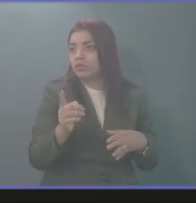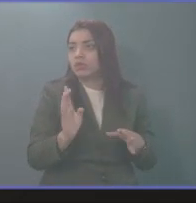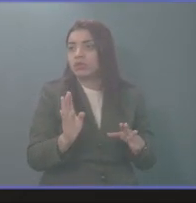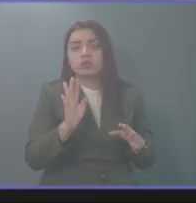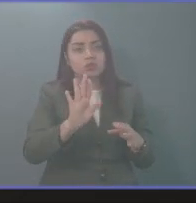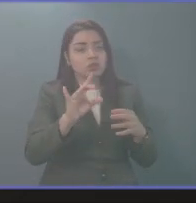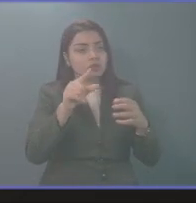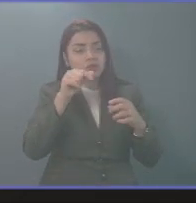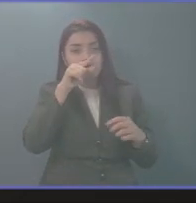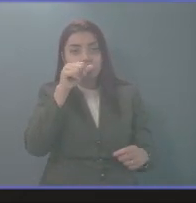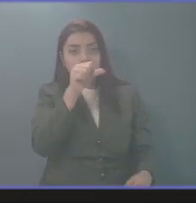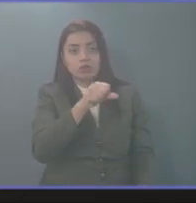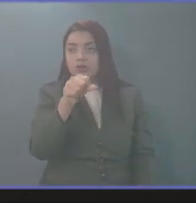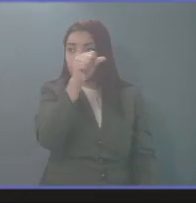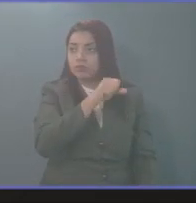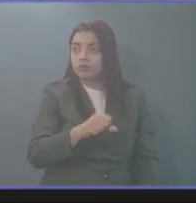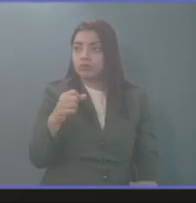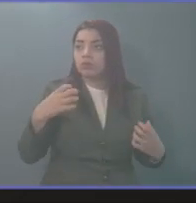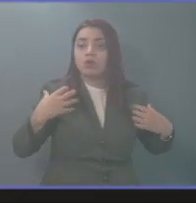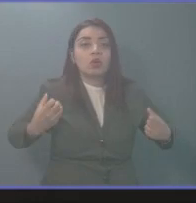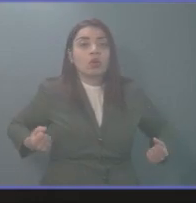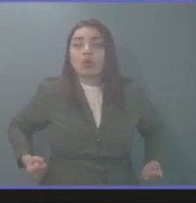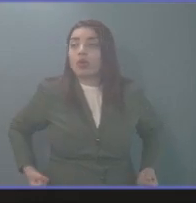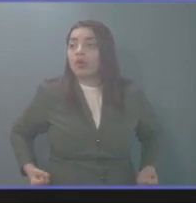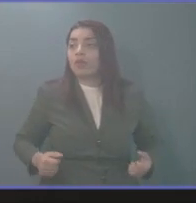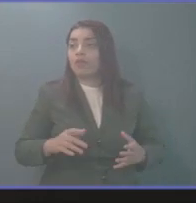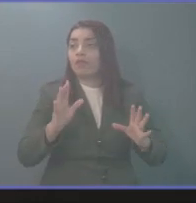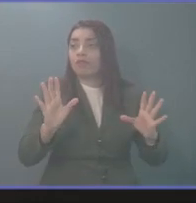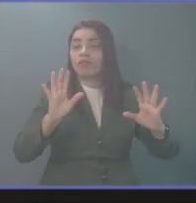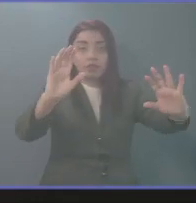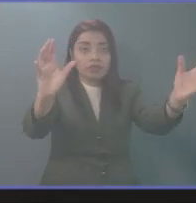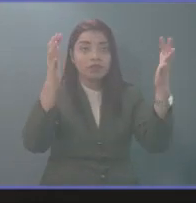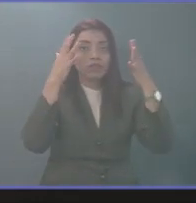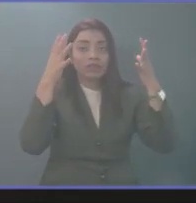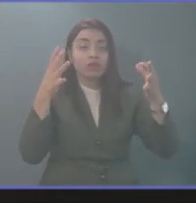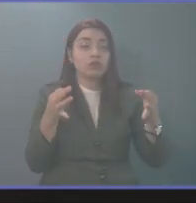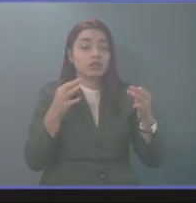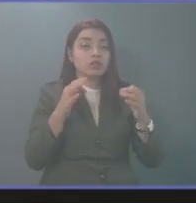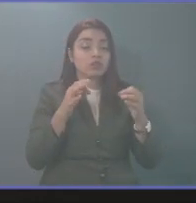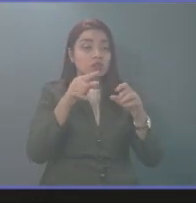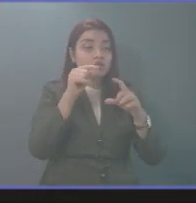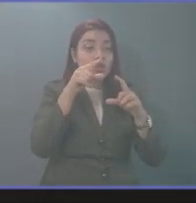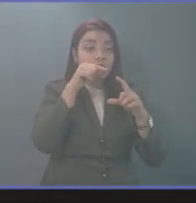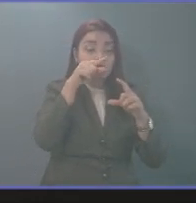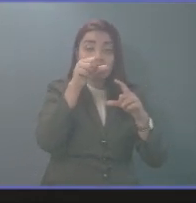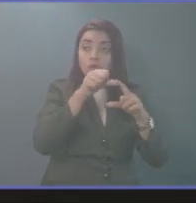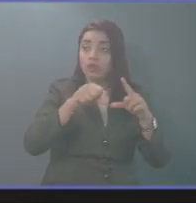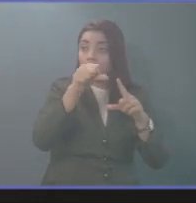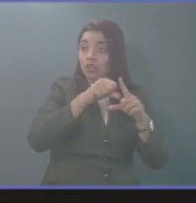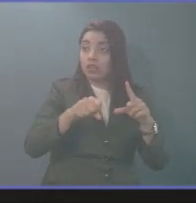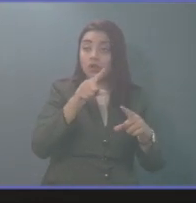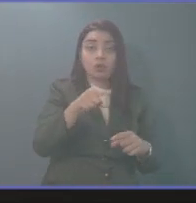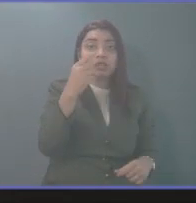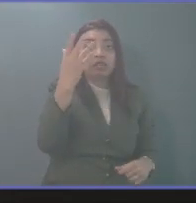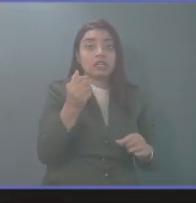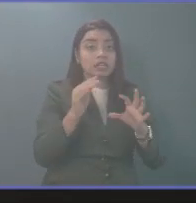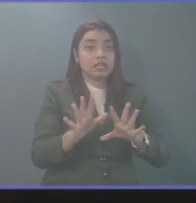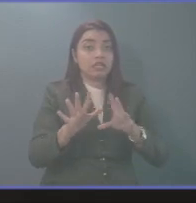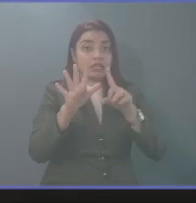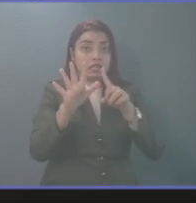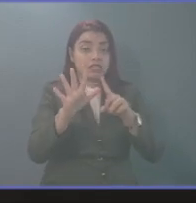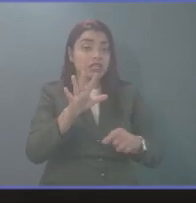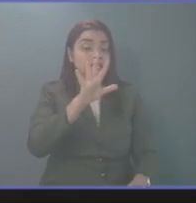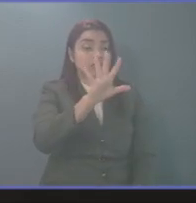su tweet, que este es el gobierno, obviamente, que hay muchas decisiones que se dan por Twitter. Usted anunció hasta el 16 a las